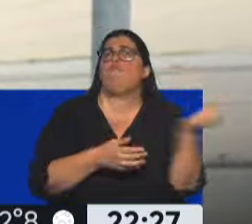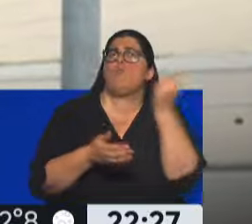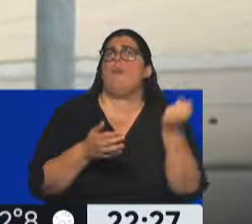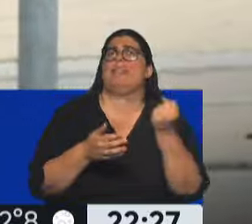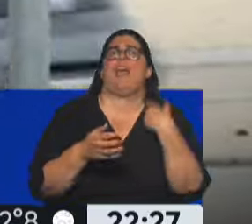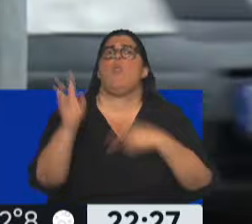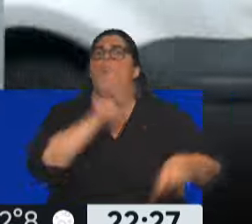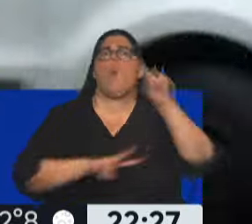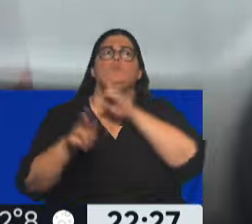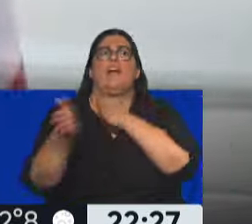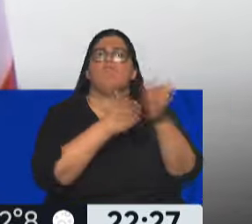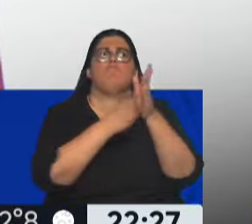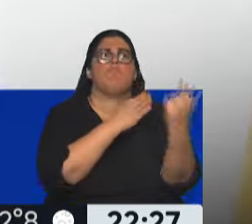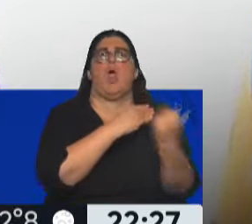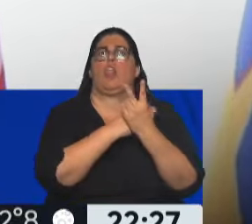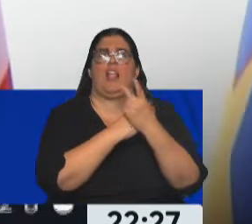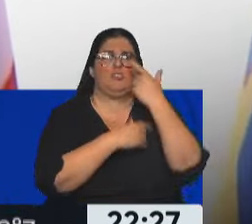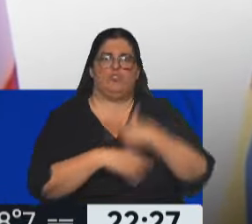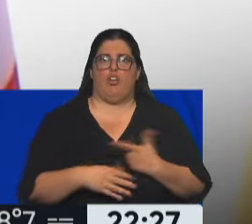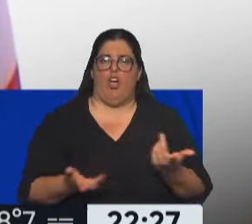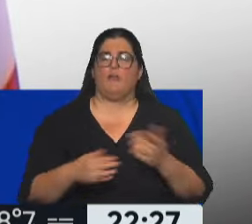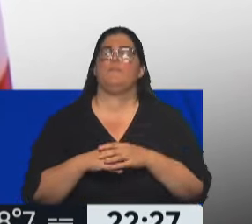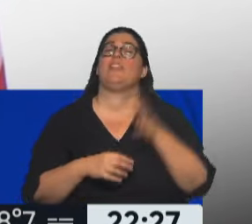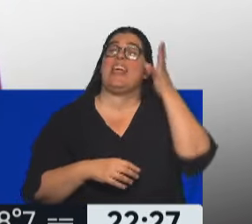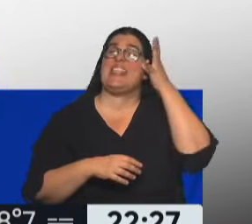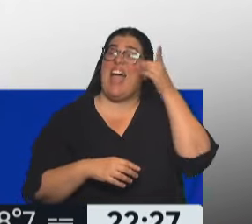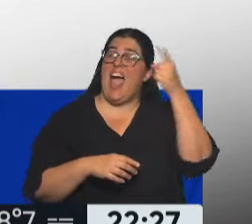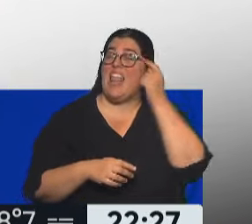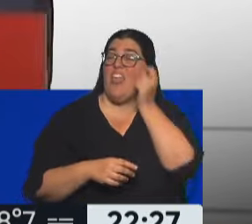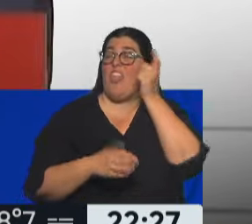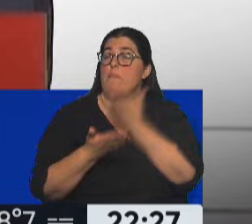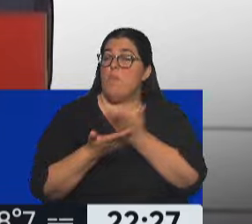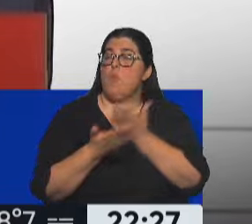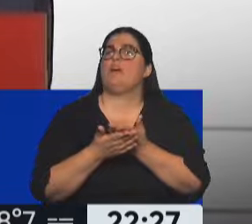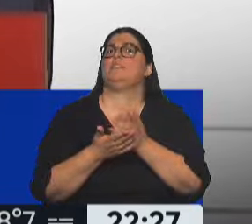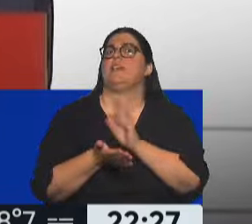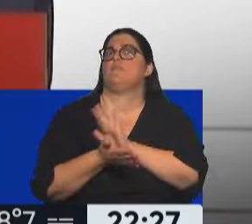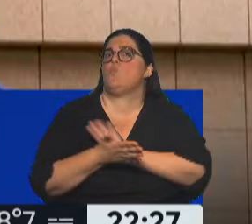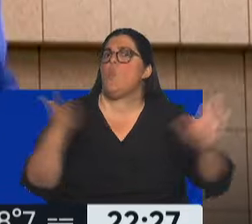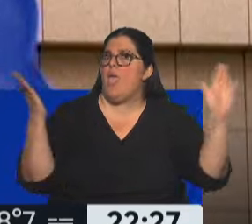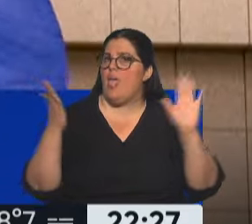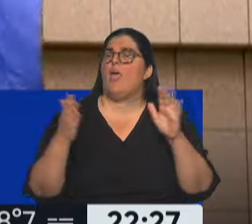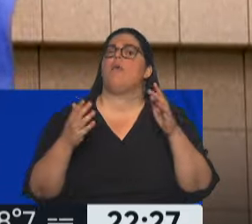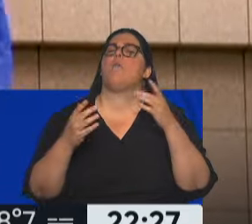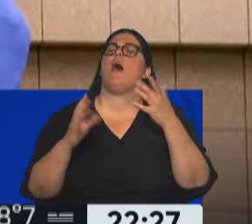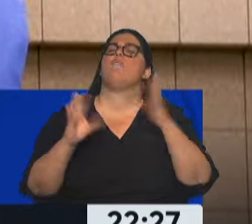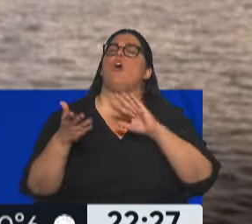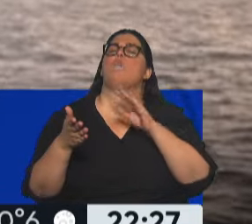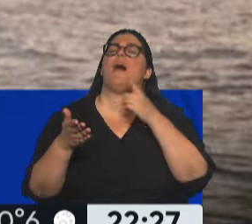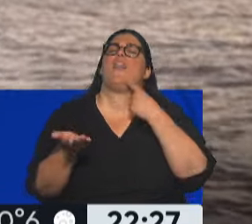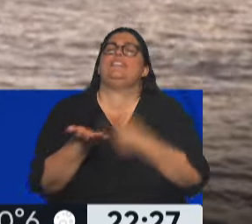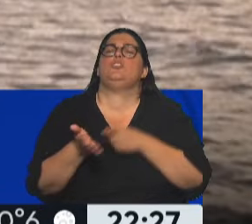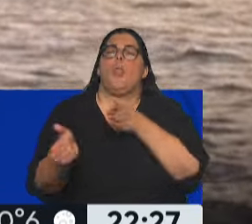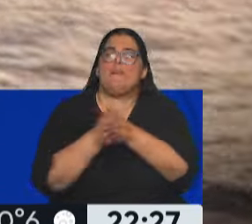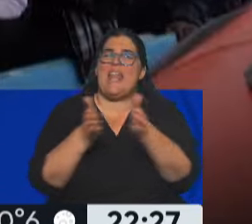asilo. La iniciativa italiana en Albania representa una nueva apuesta para redefinir la política migratoria en Europa